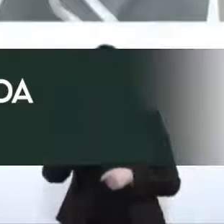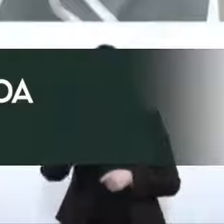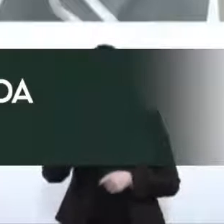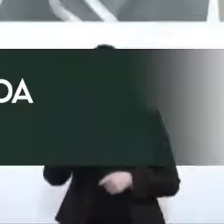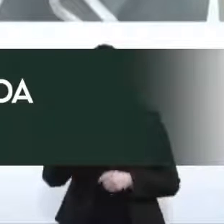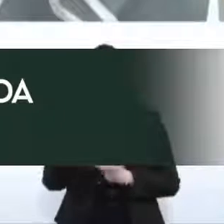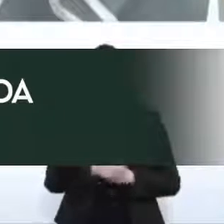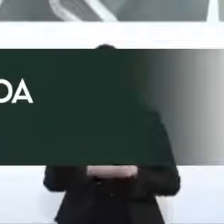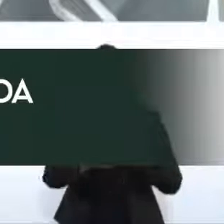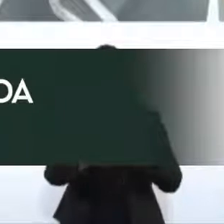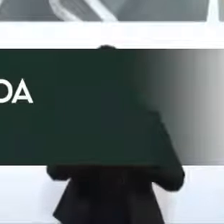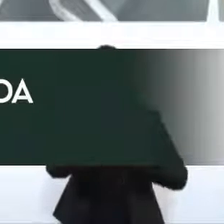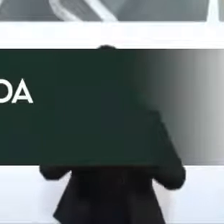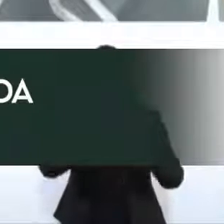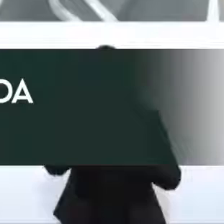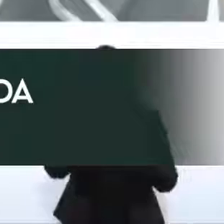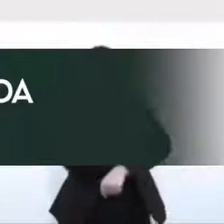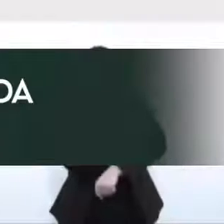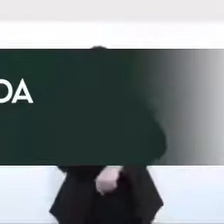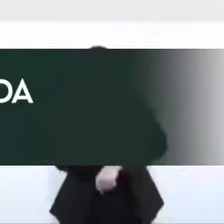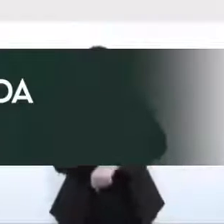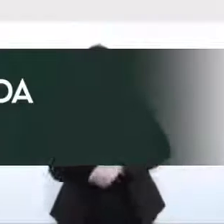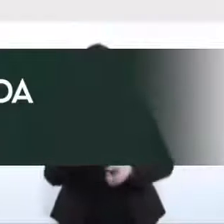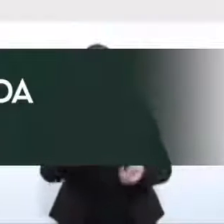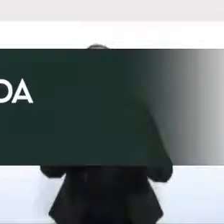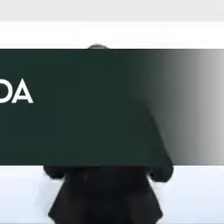un portal 100% de servicios,